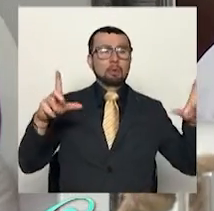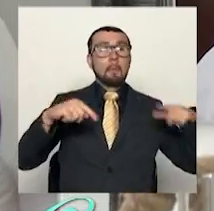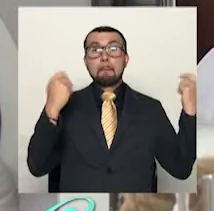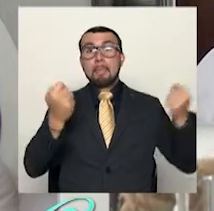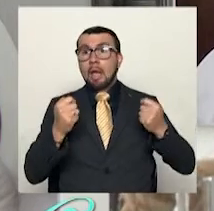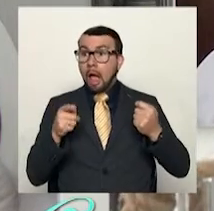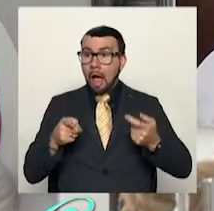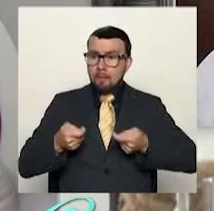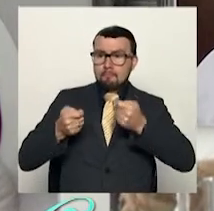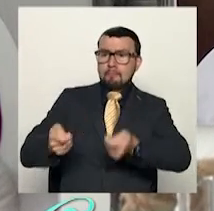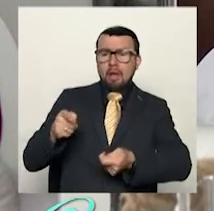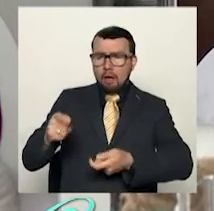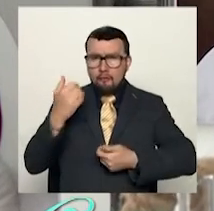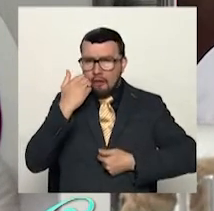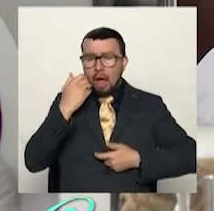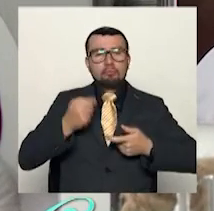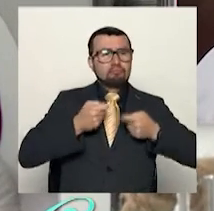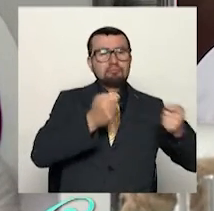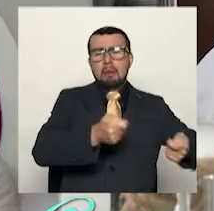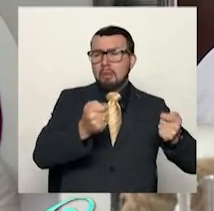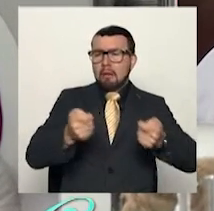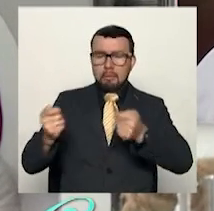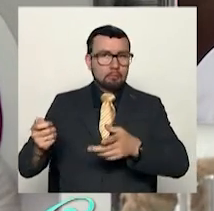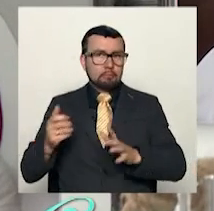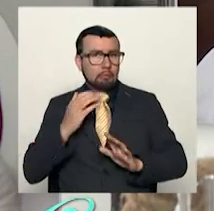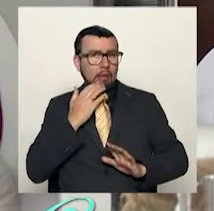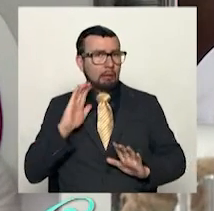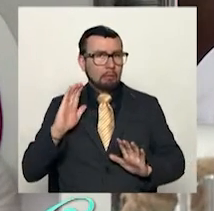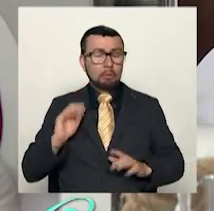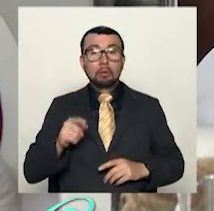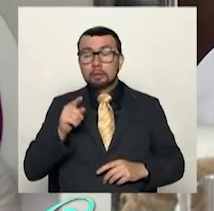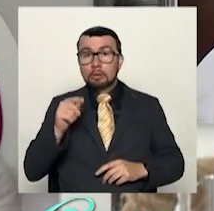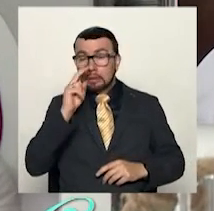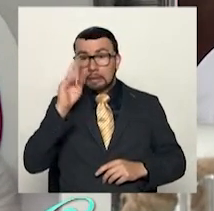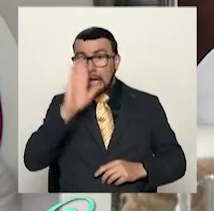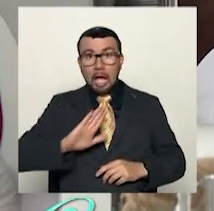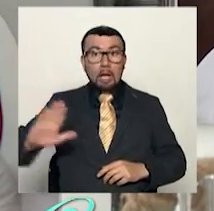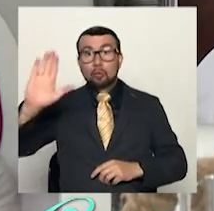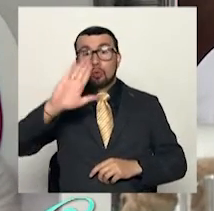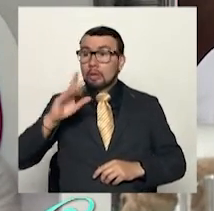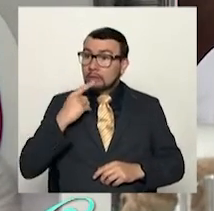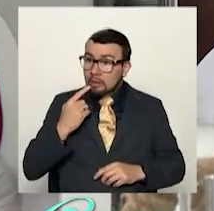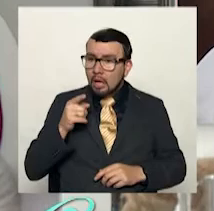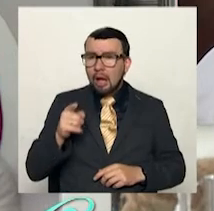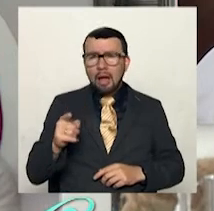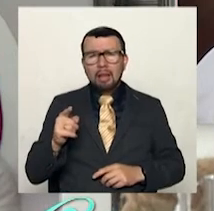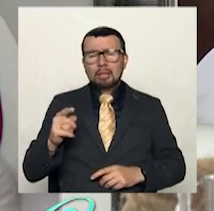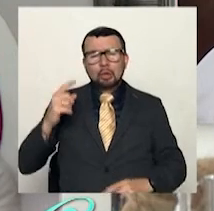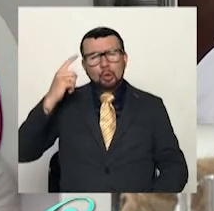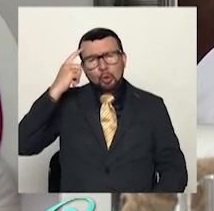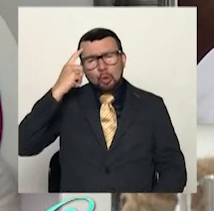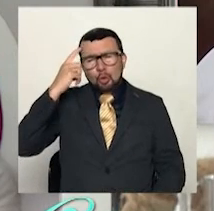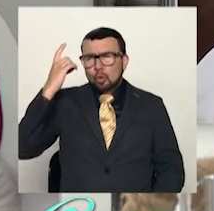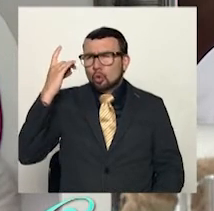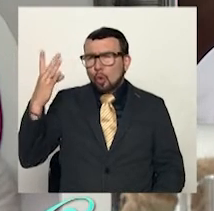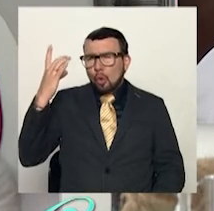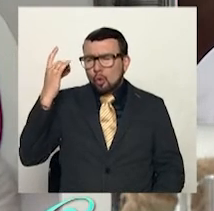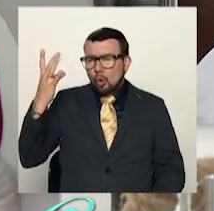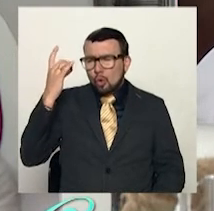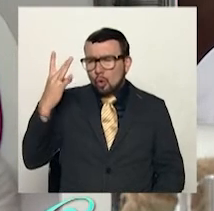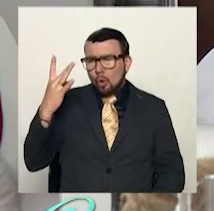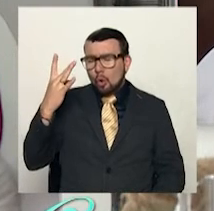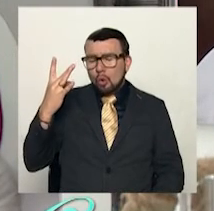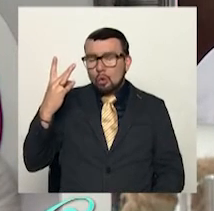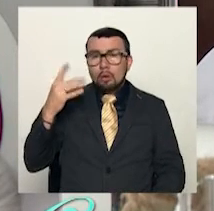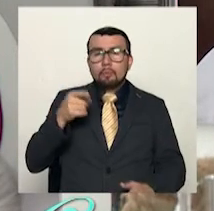ciertas enfermedades. Entonces sacan un producto a nivel nacional, entonces dice, para el severo dolor de cabeza, pero ahí